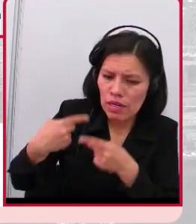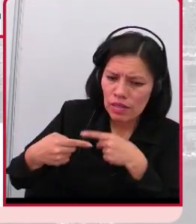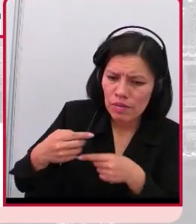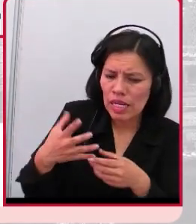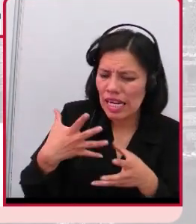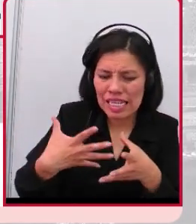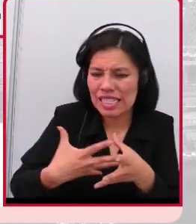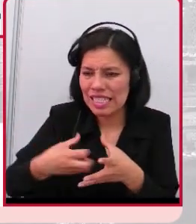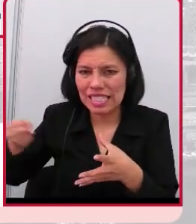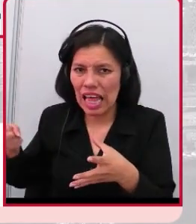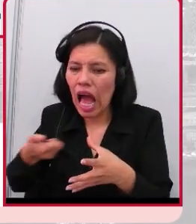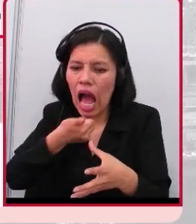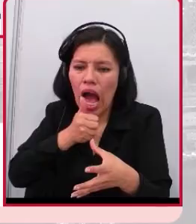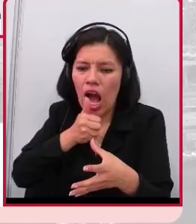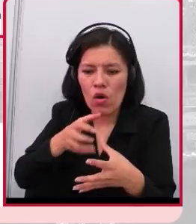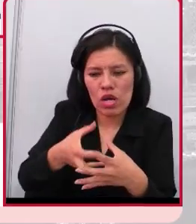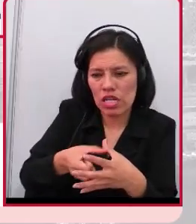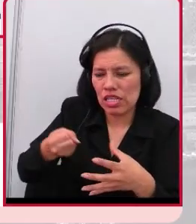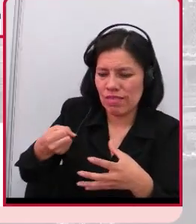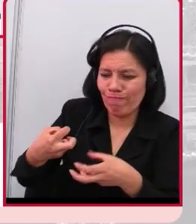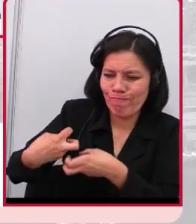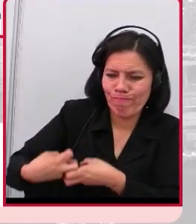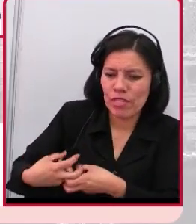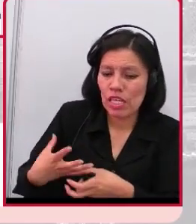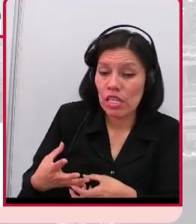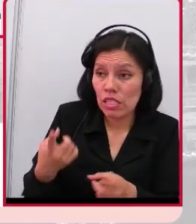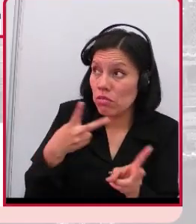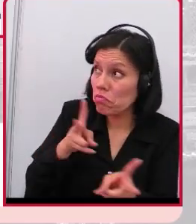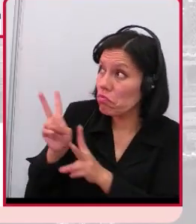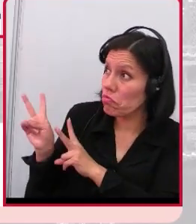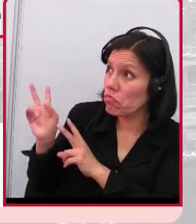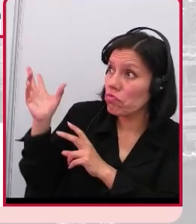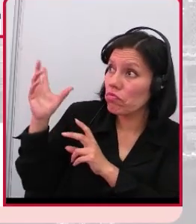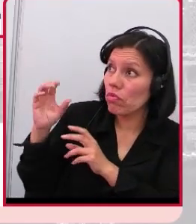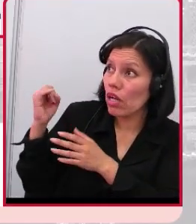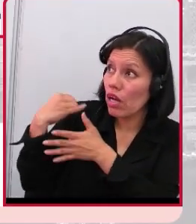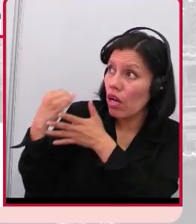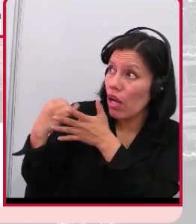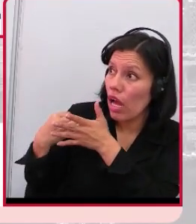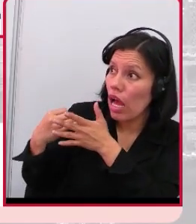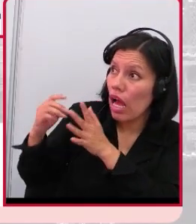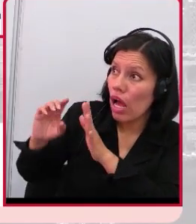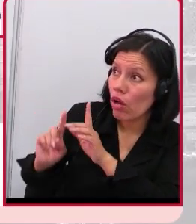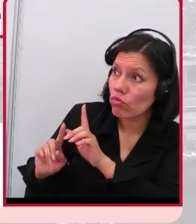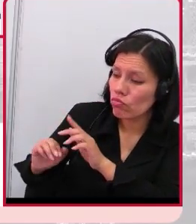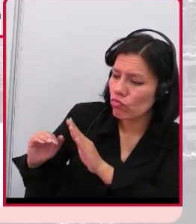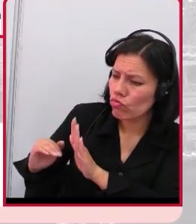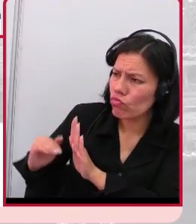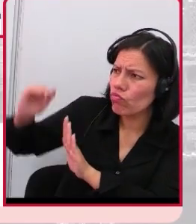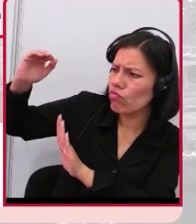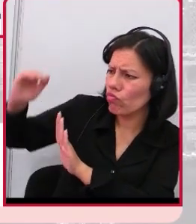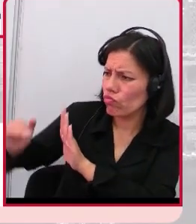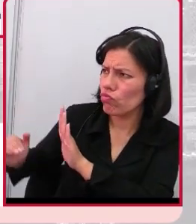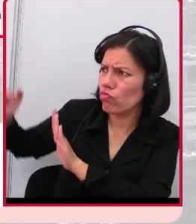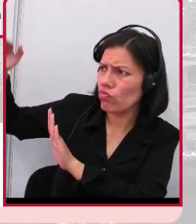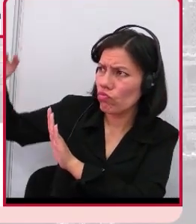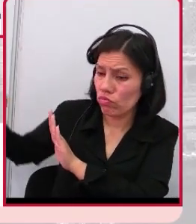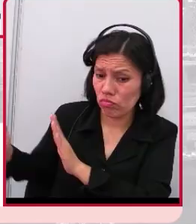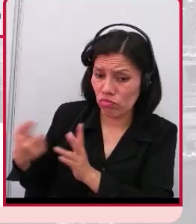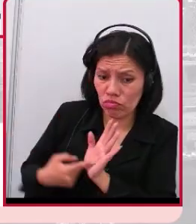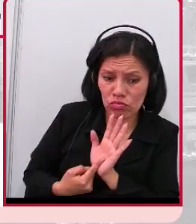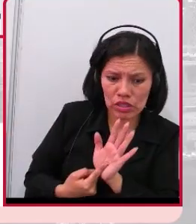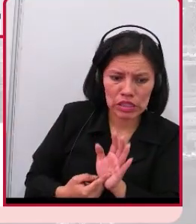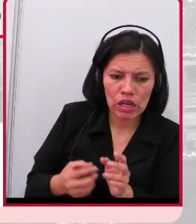quitarle agua y quitarle esa carga. Si vemos ahí el monitoreo en la gráfica de barras, cuando hemos implementado el pilotaje, casi